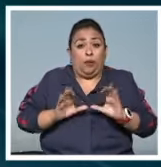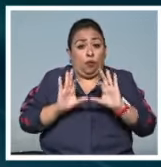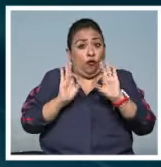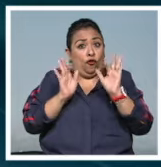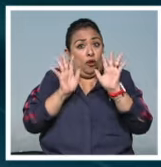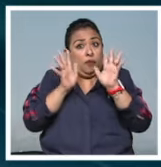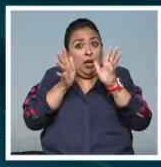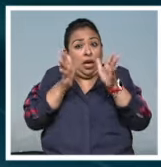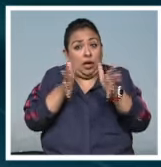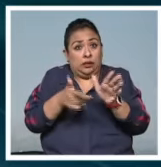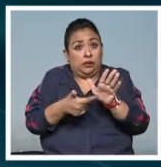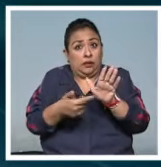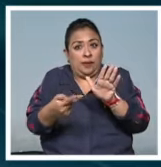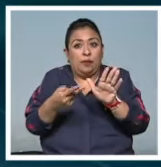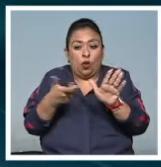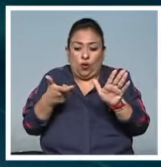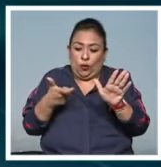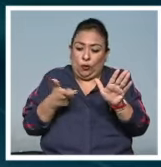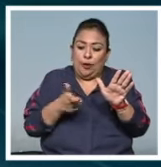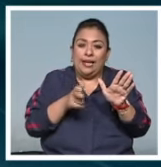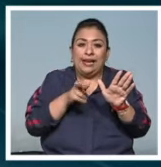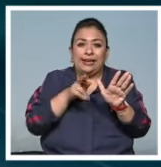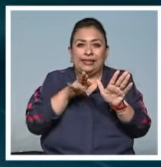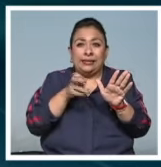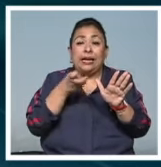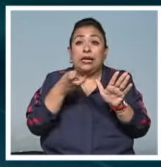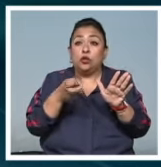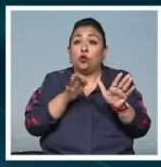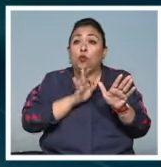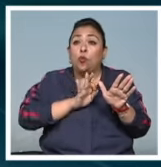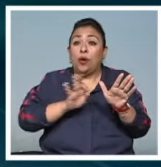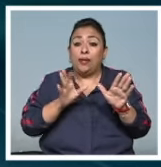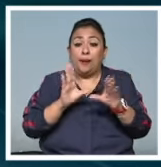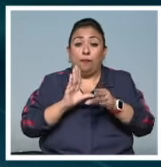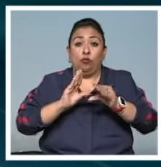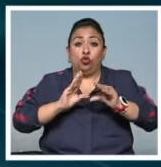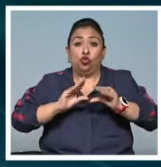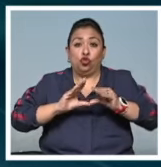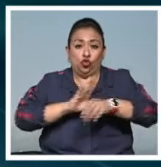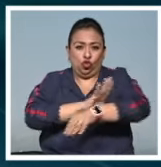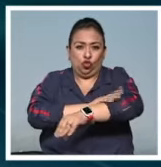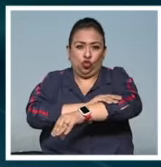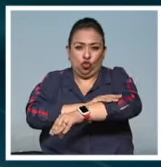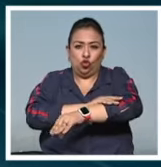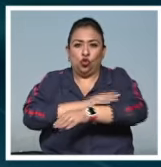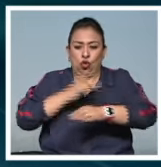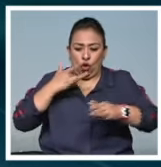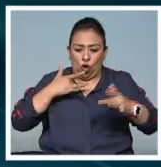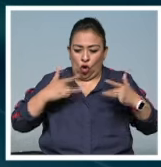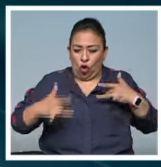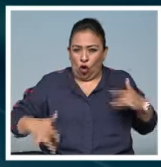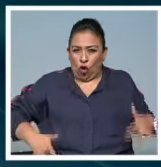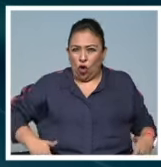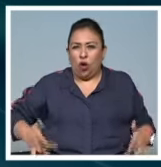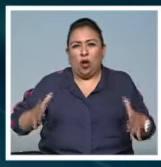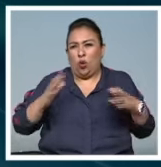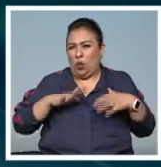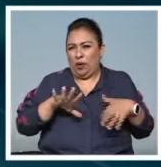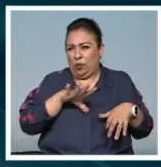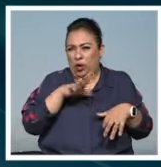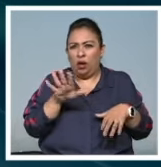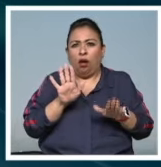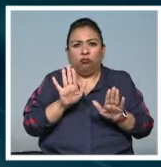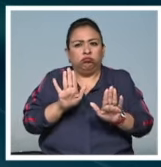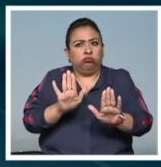la que los estamos mostrando y esto mantiene al músculo, a los órganos y al cuerpo en general en